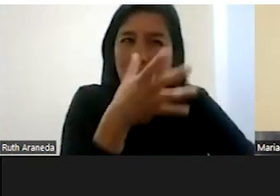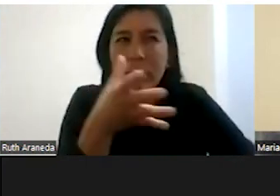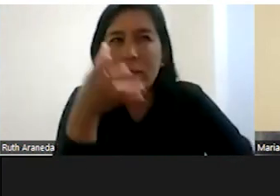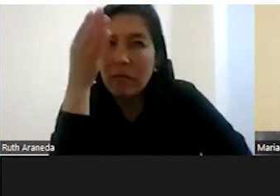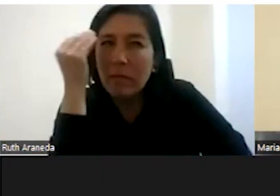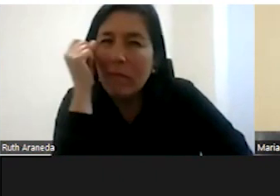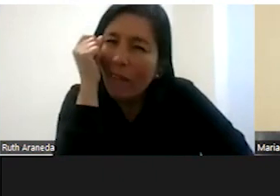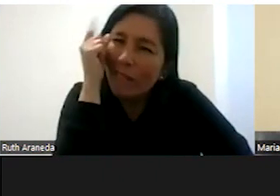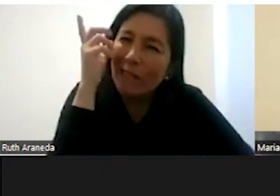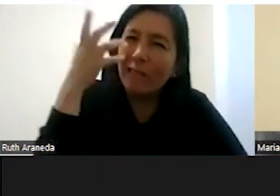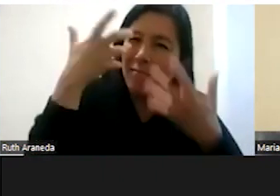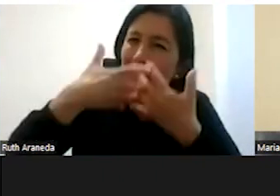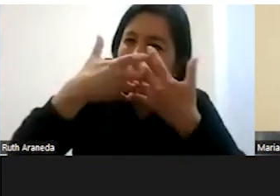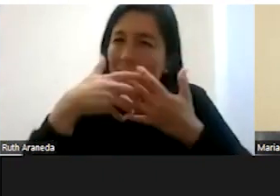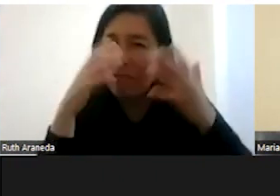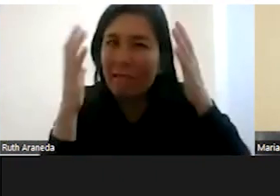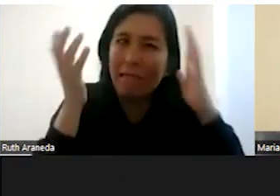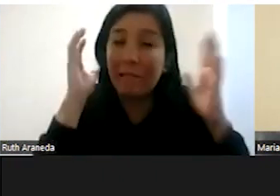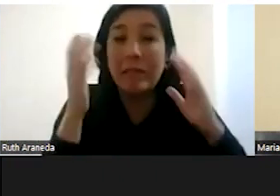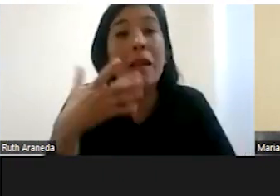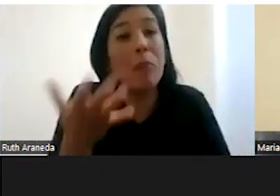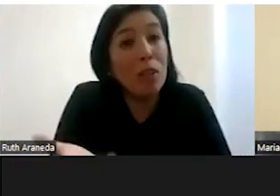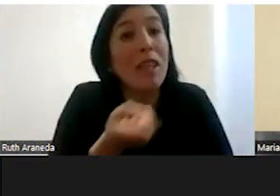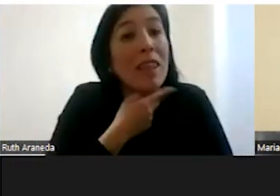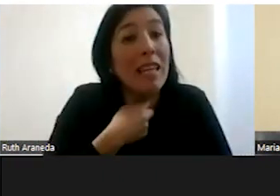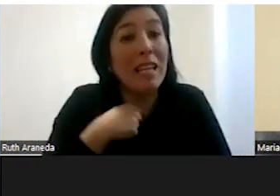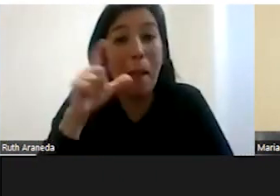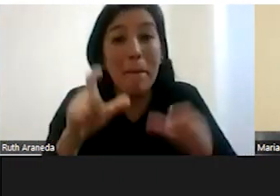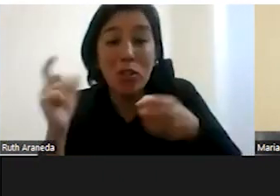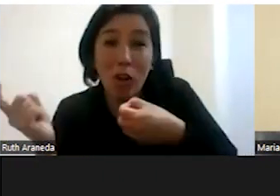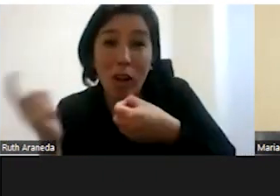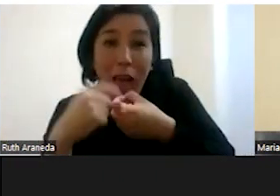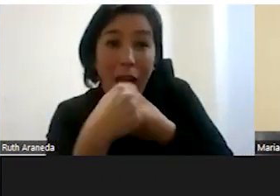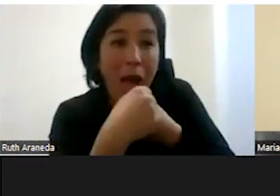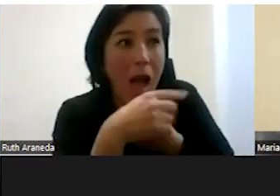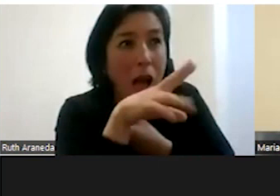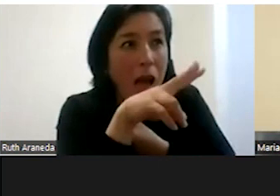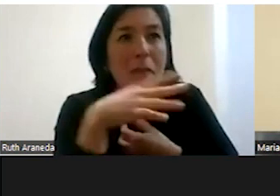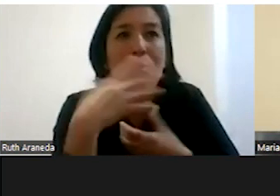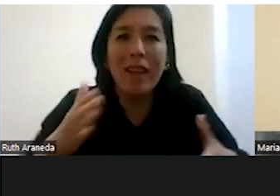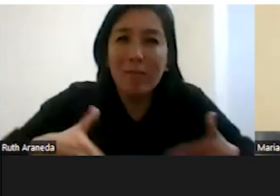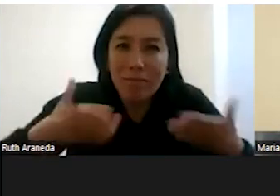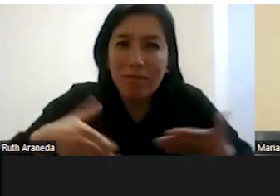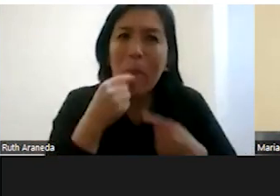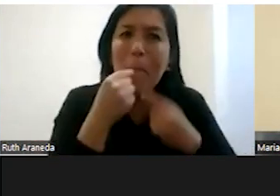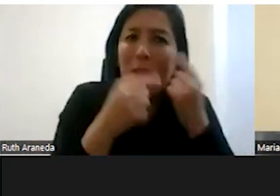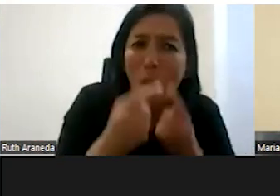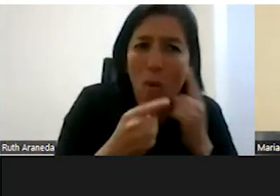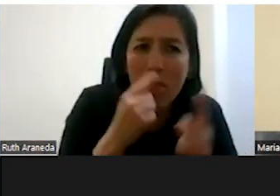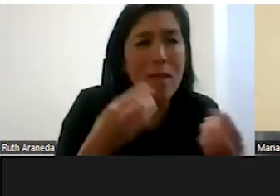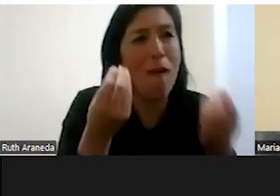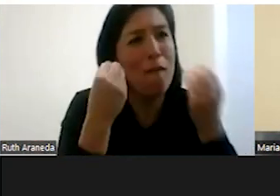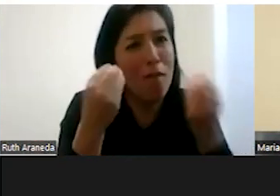¿cierto?, al común de las personas. Y por eso el interés de los asistentes, ¿ya?, en motivarse, en preguntar, nos